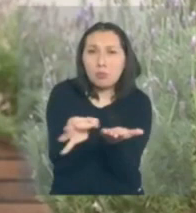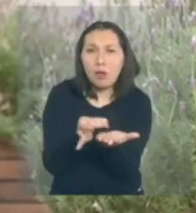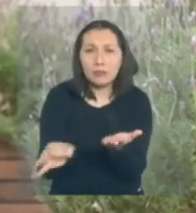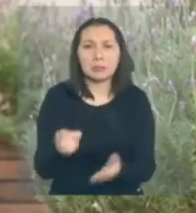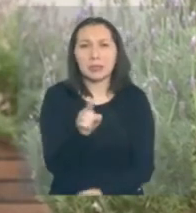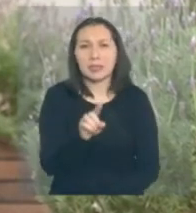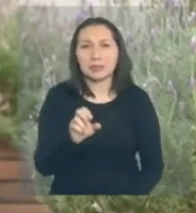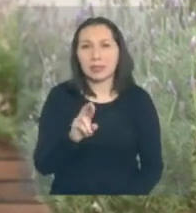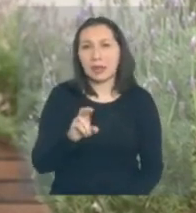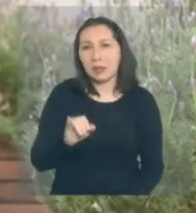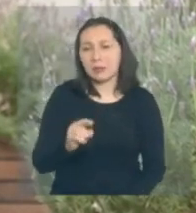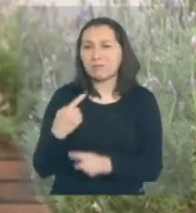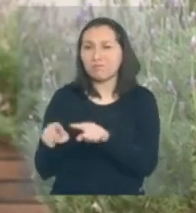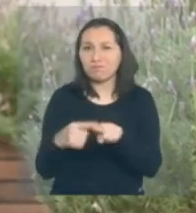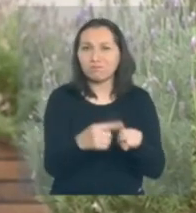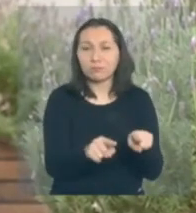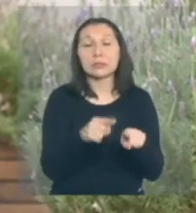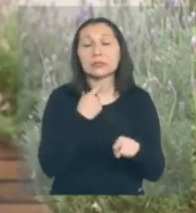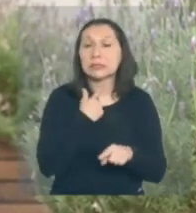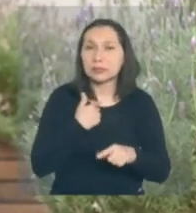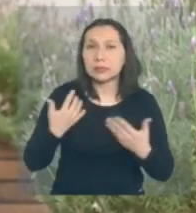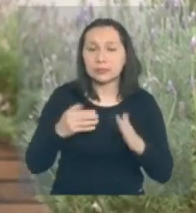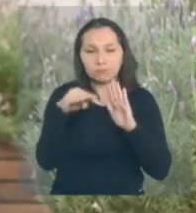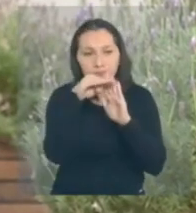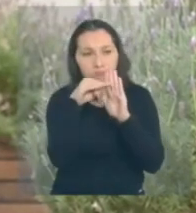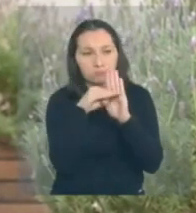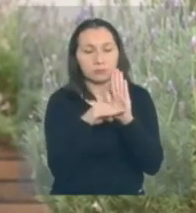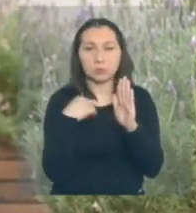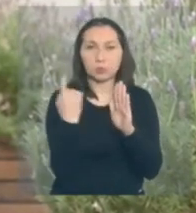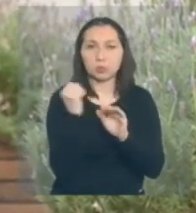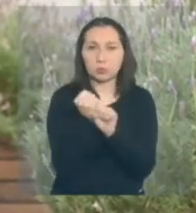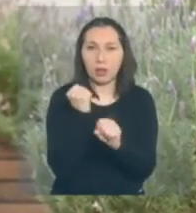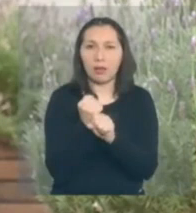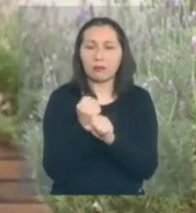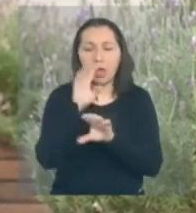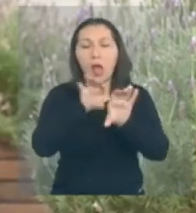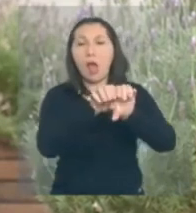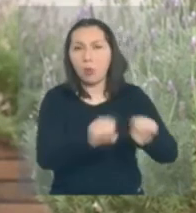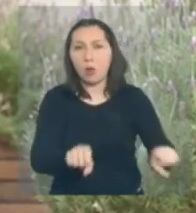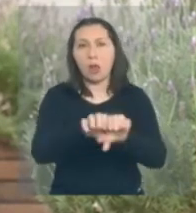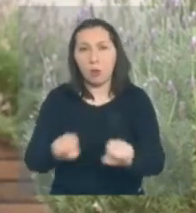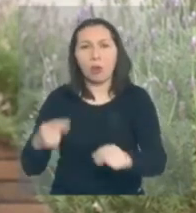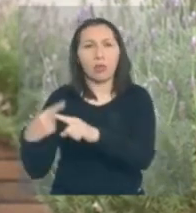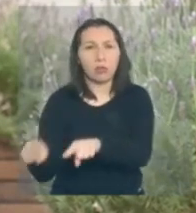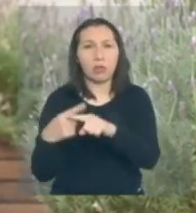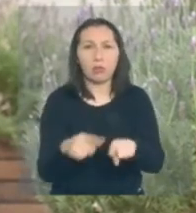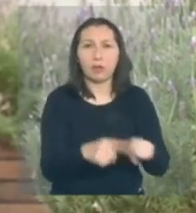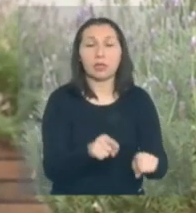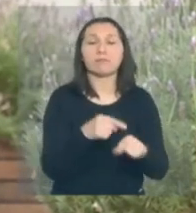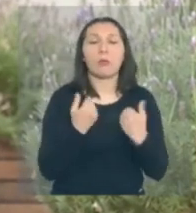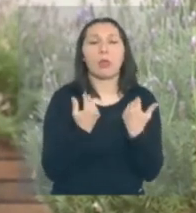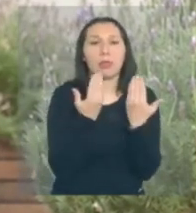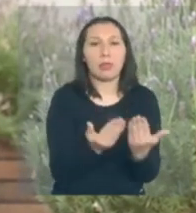seremis, etcétera, porque nos interesa que las medidas que hemos ido trabajando, que hemos ido acordando con distintos actores, lleguen a